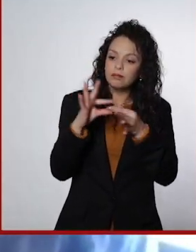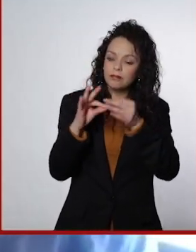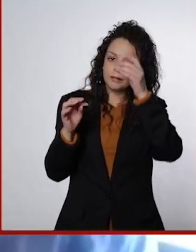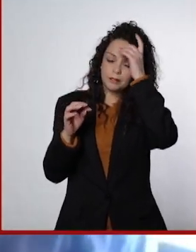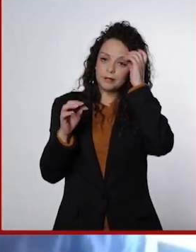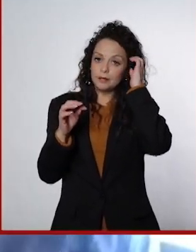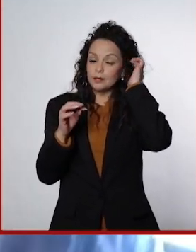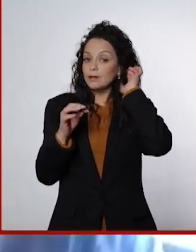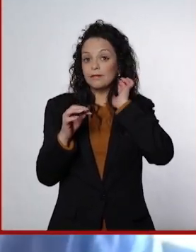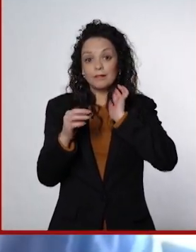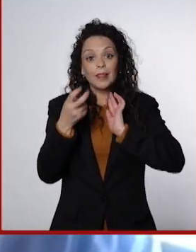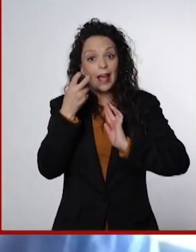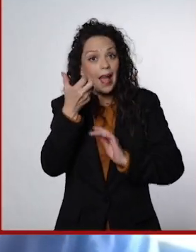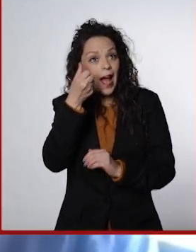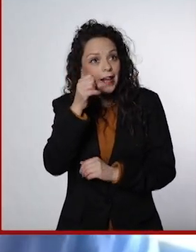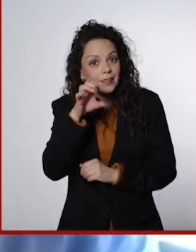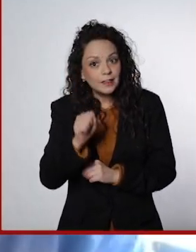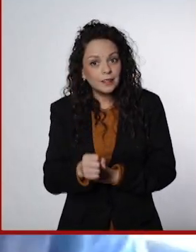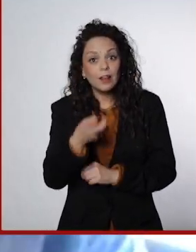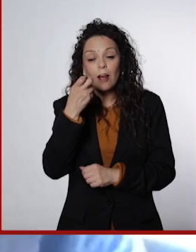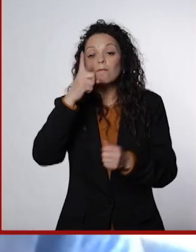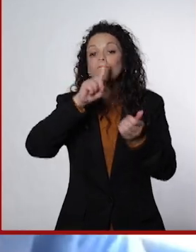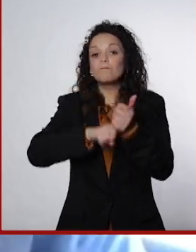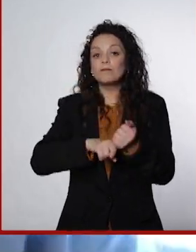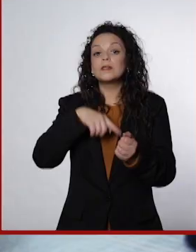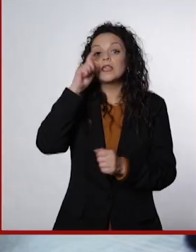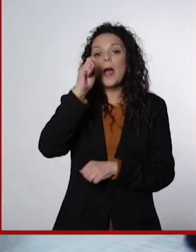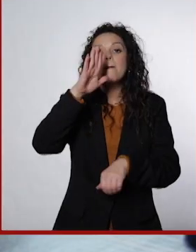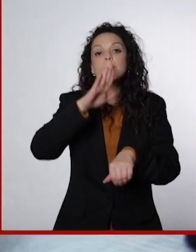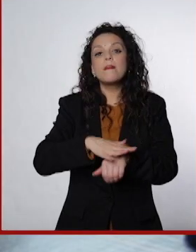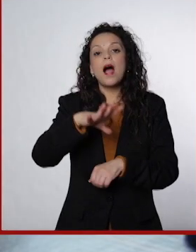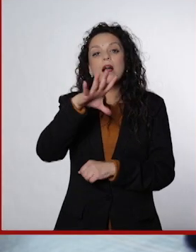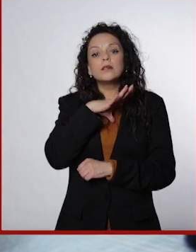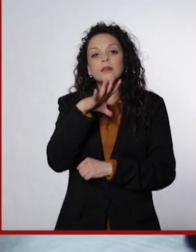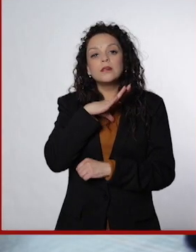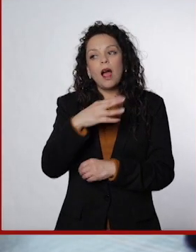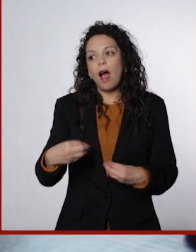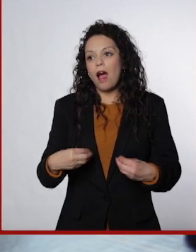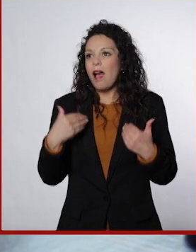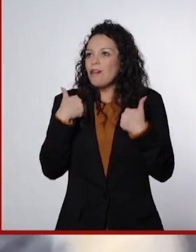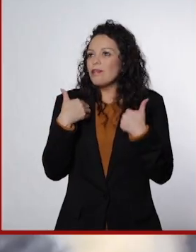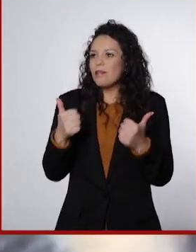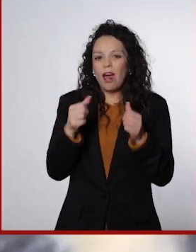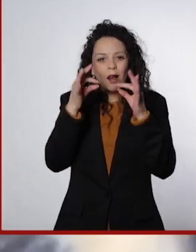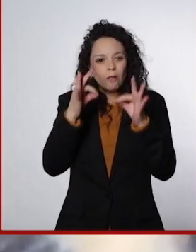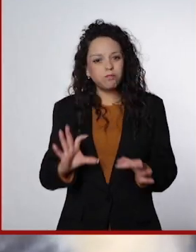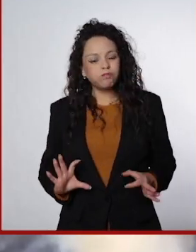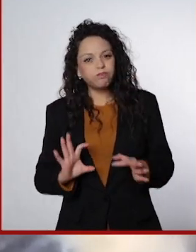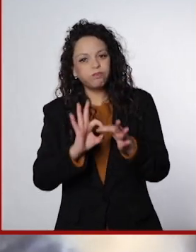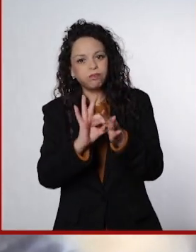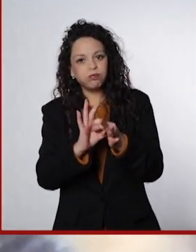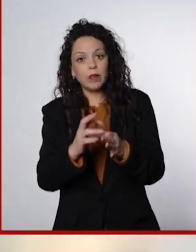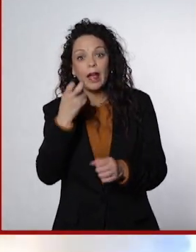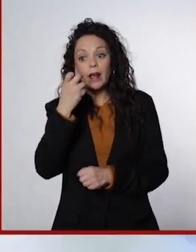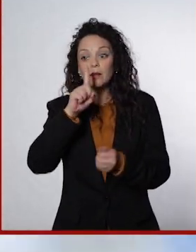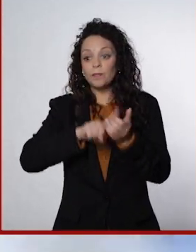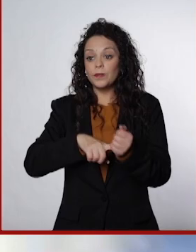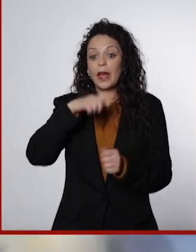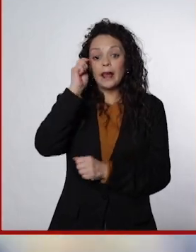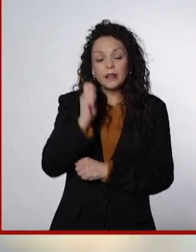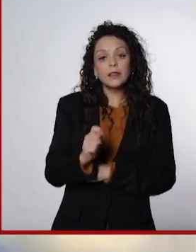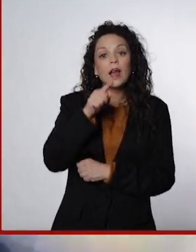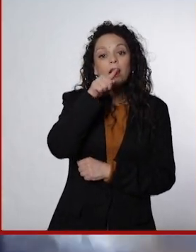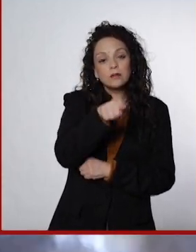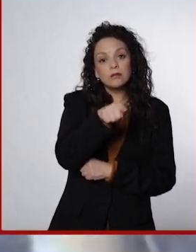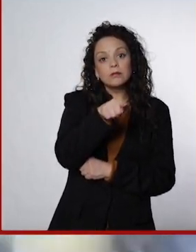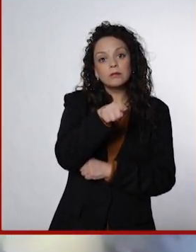es, ¿no? Y entonces habla desde un lugar más conectado. Es una especie de modelo que te propone que seas un intérprete traductor de tu lenguaje